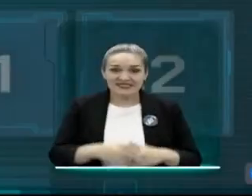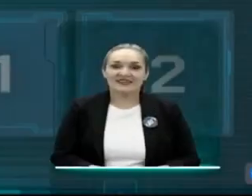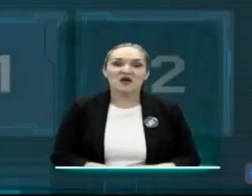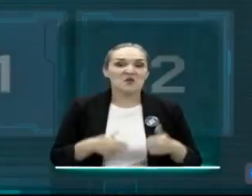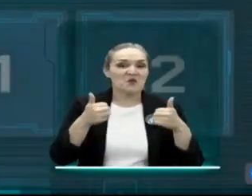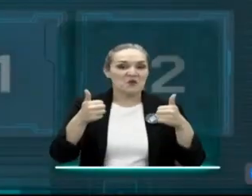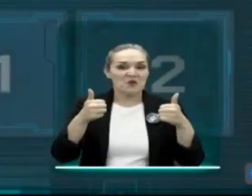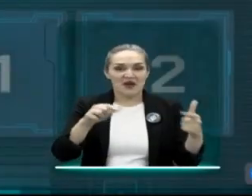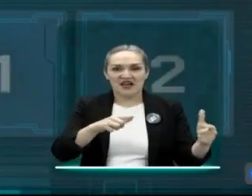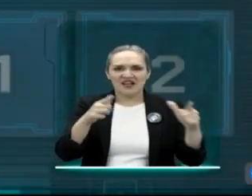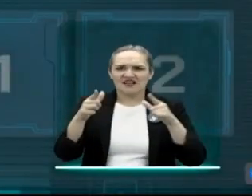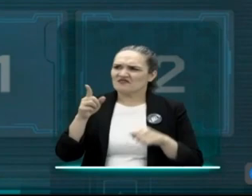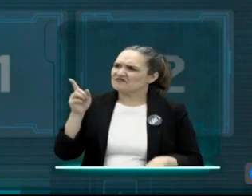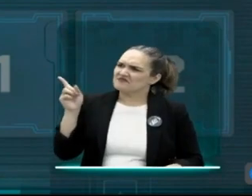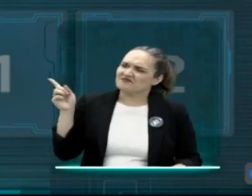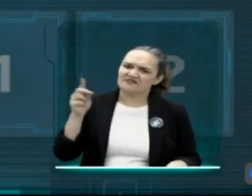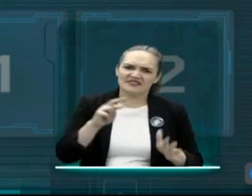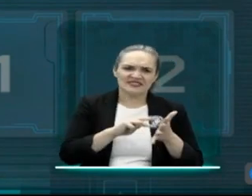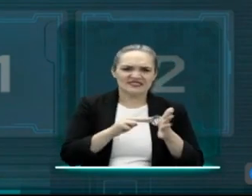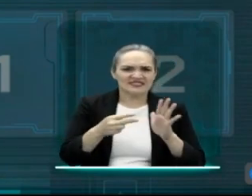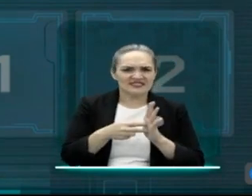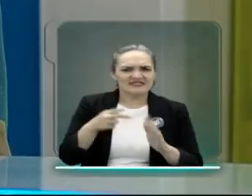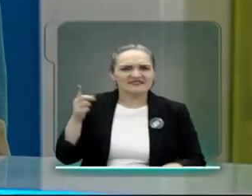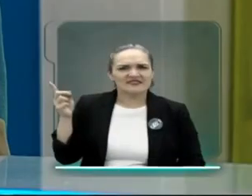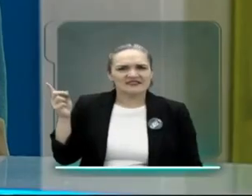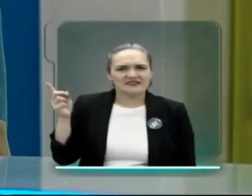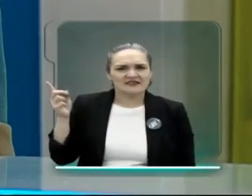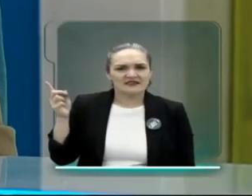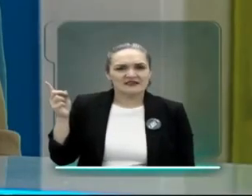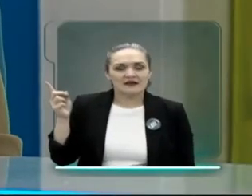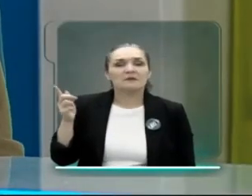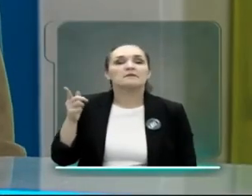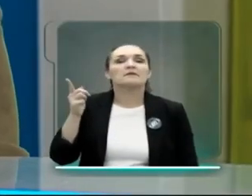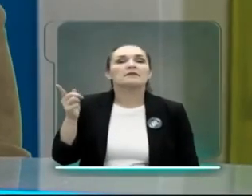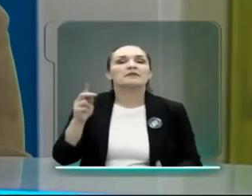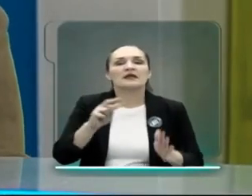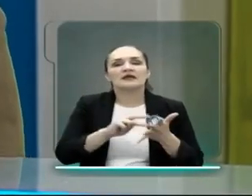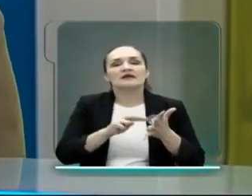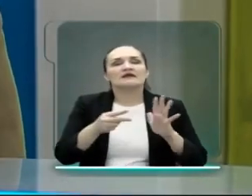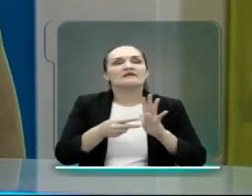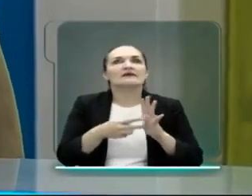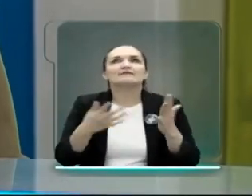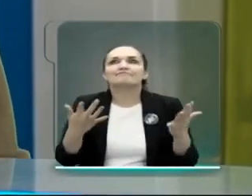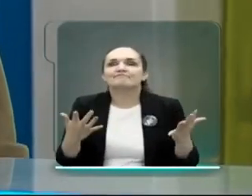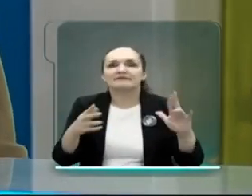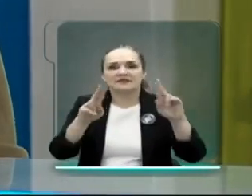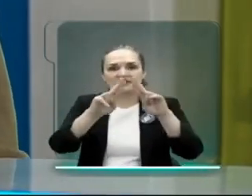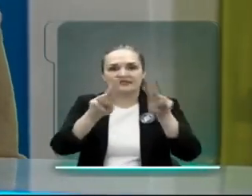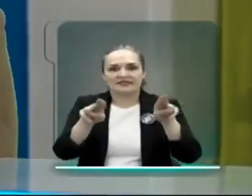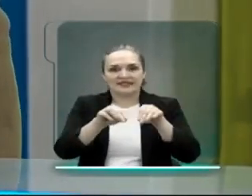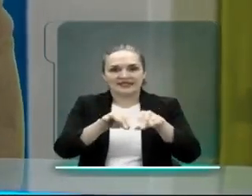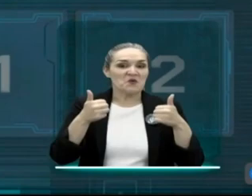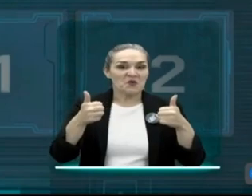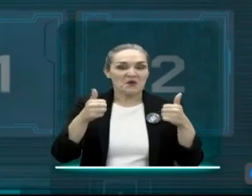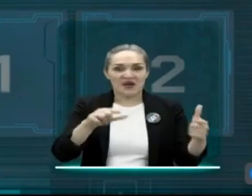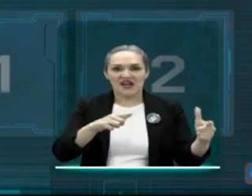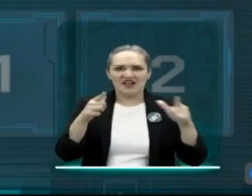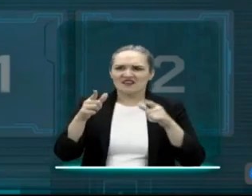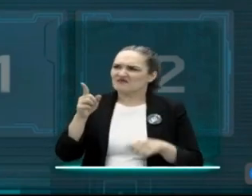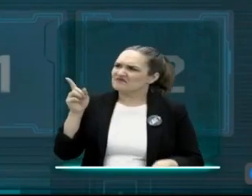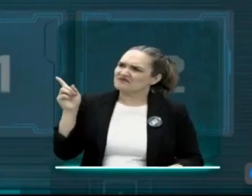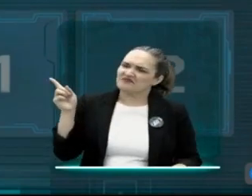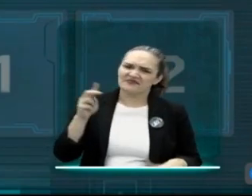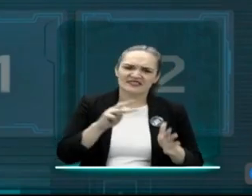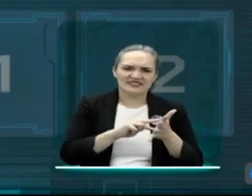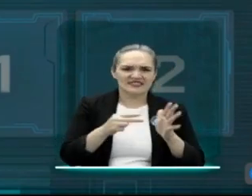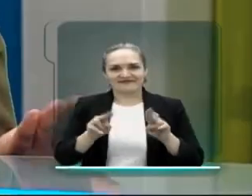¡Vamos! ¡Muy bien! Ministra, aquí, esto que estamos viendo en esta imagen. Esa es la forma en que debemos ver el Internet en ciertos eventos con los